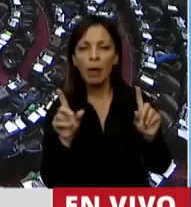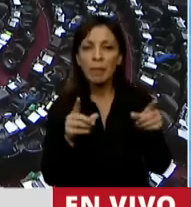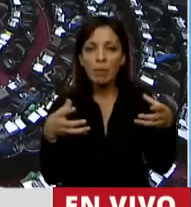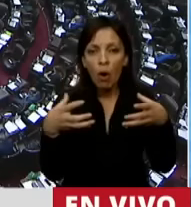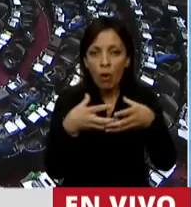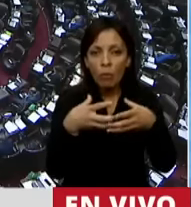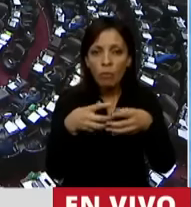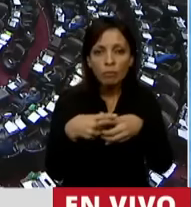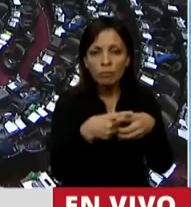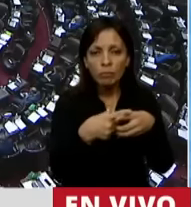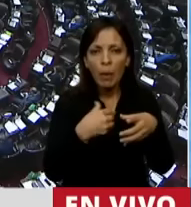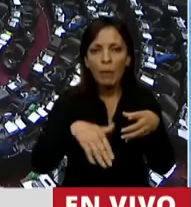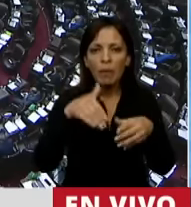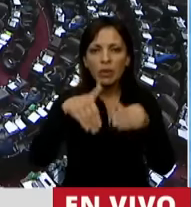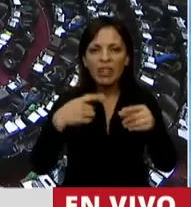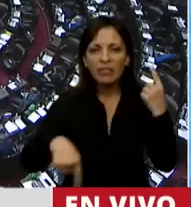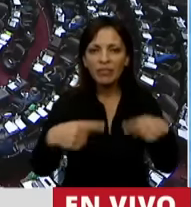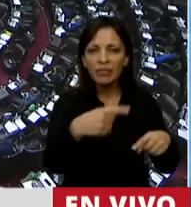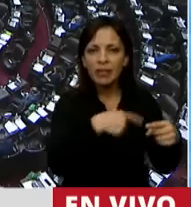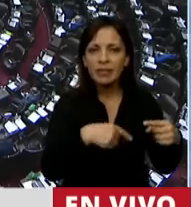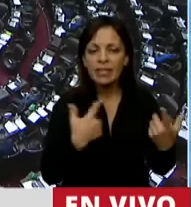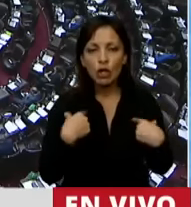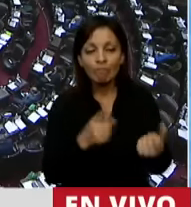bloque vamos a votar distinto.